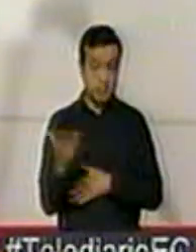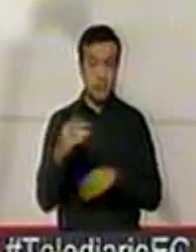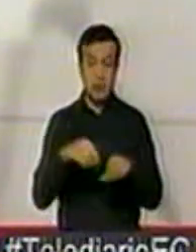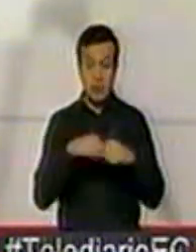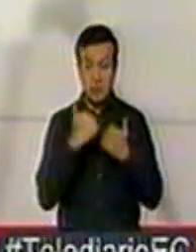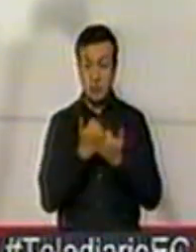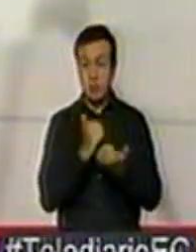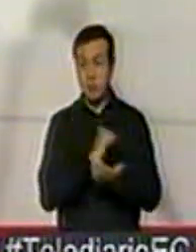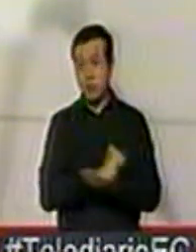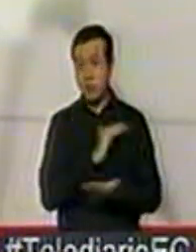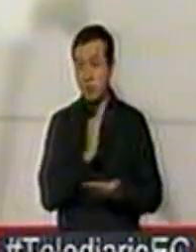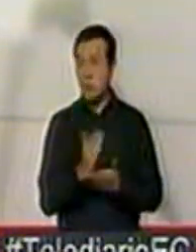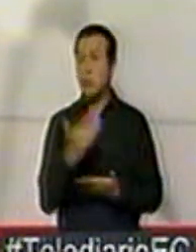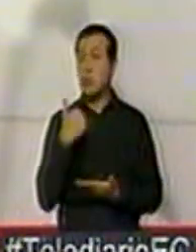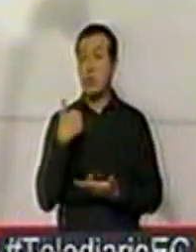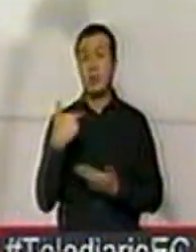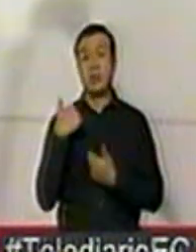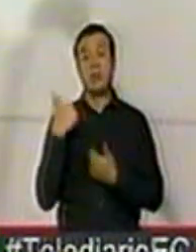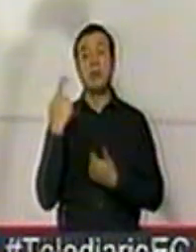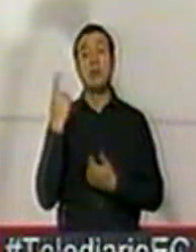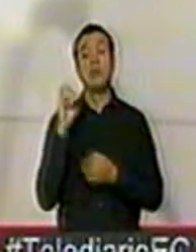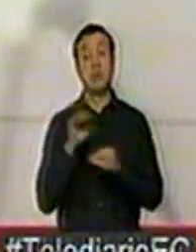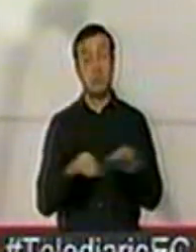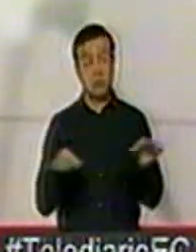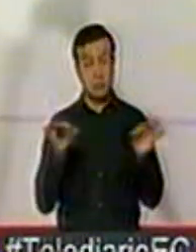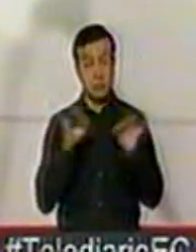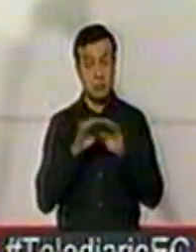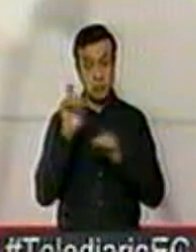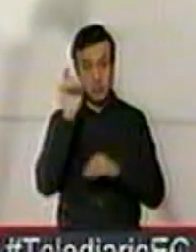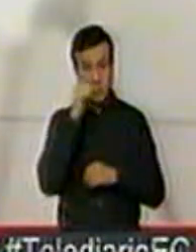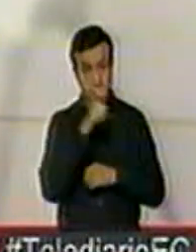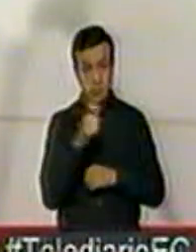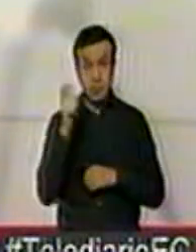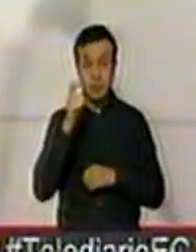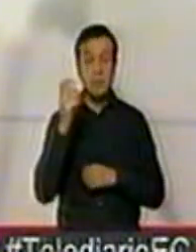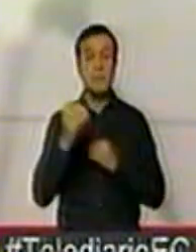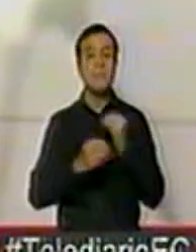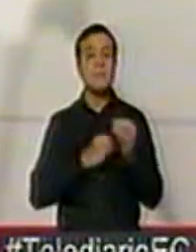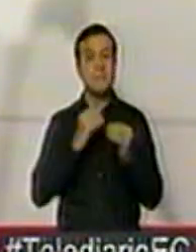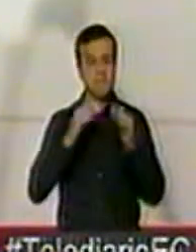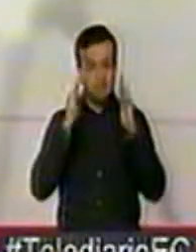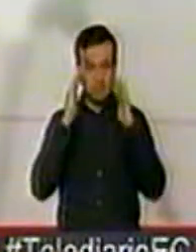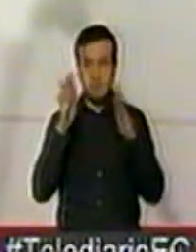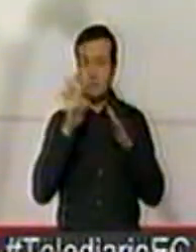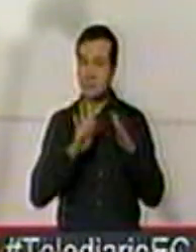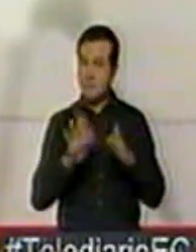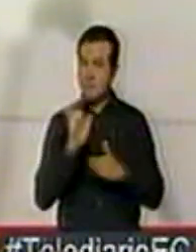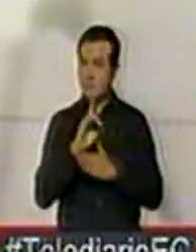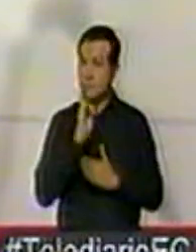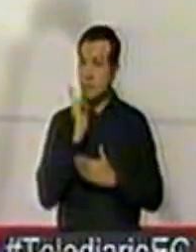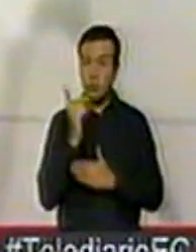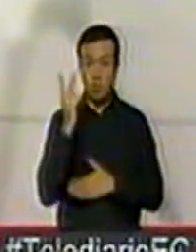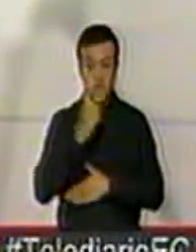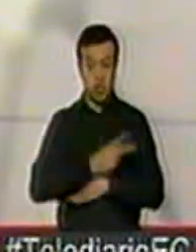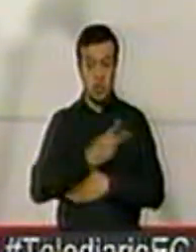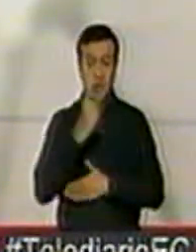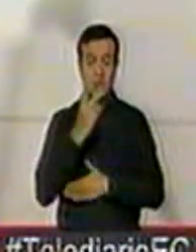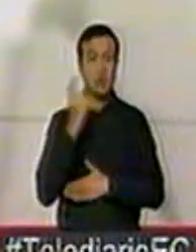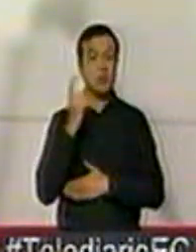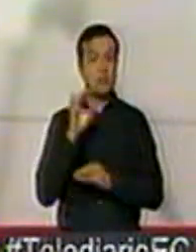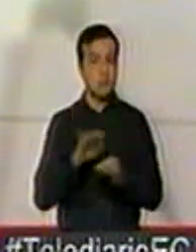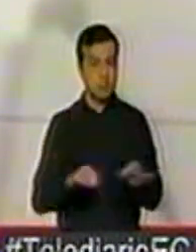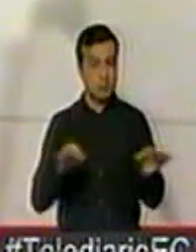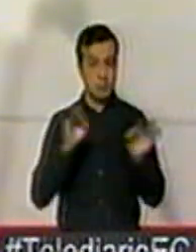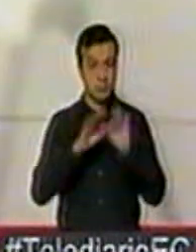Asamblea Nacional tiene una tarea muy importante dentro de fiscalización que debe darle respuestas al país, y en estos dos días será muy importante